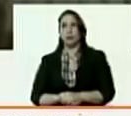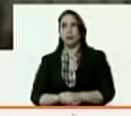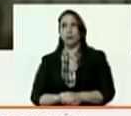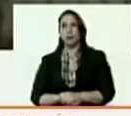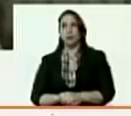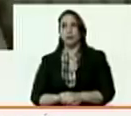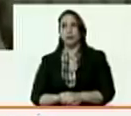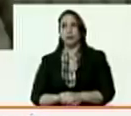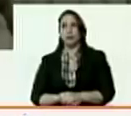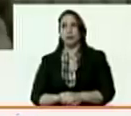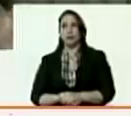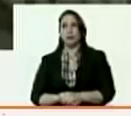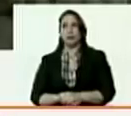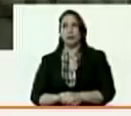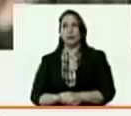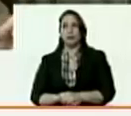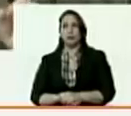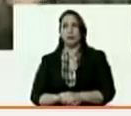imperialista,